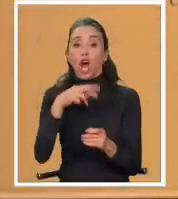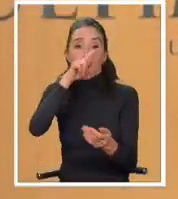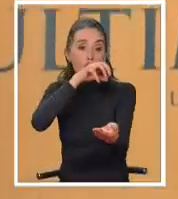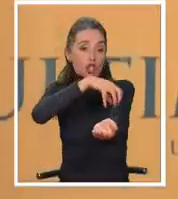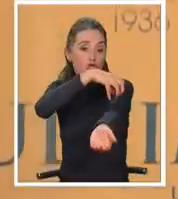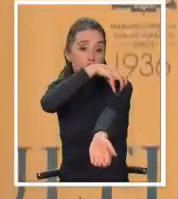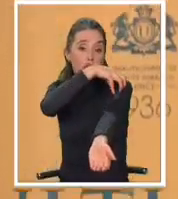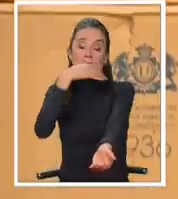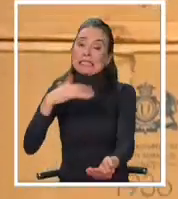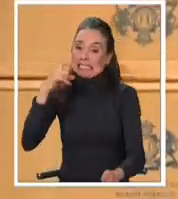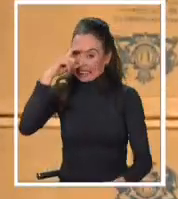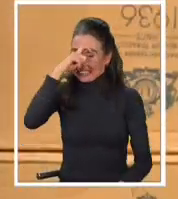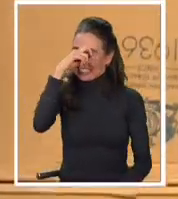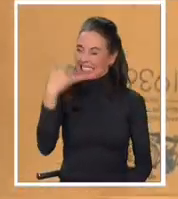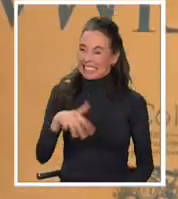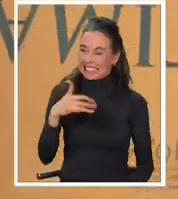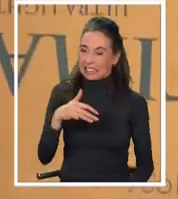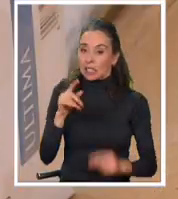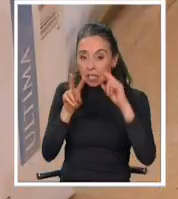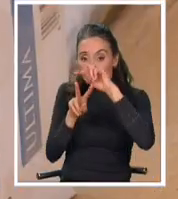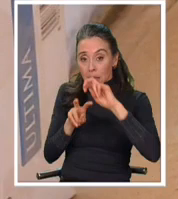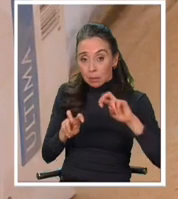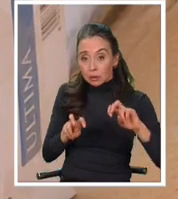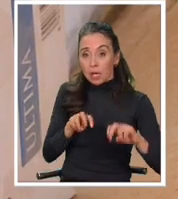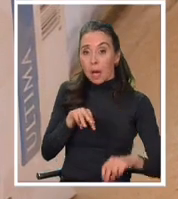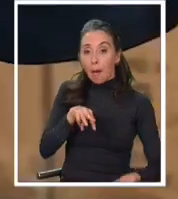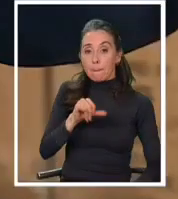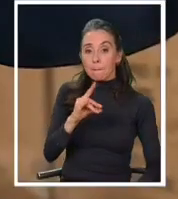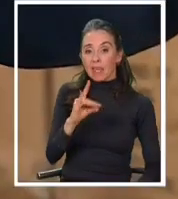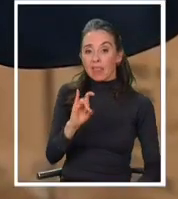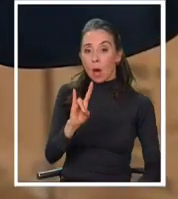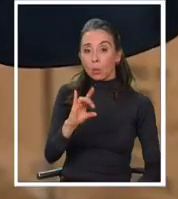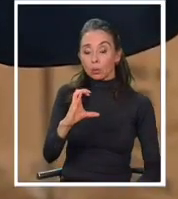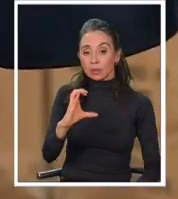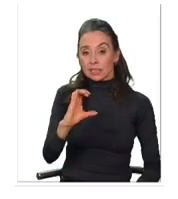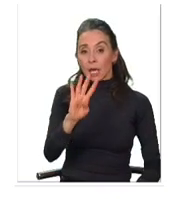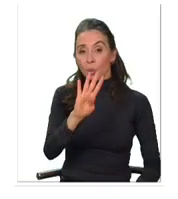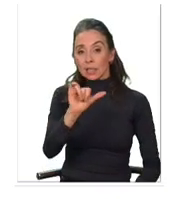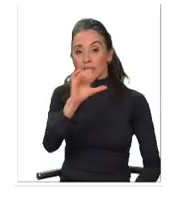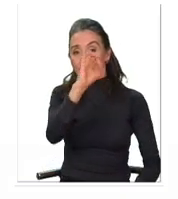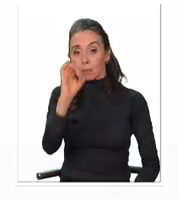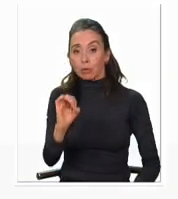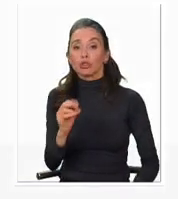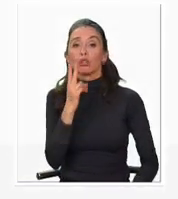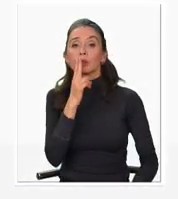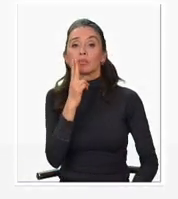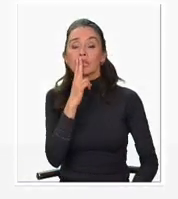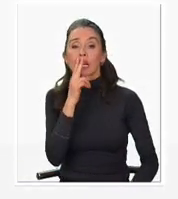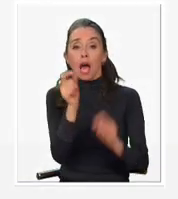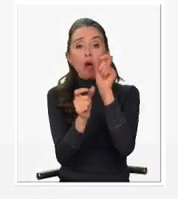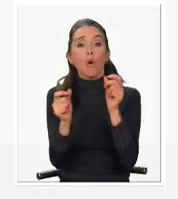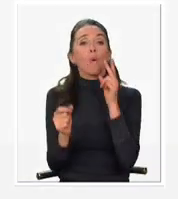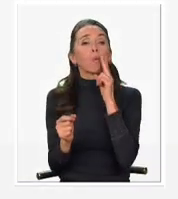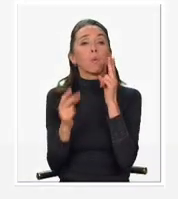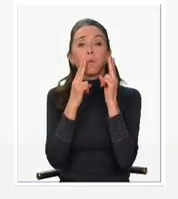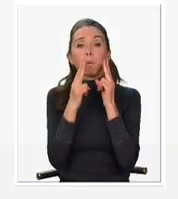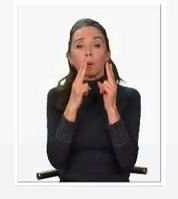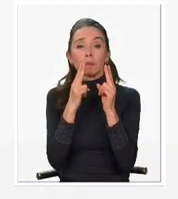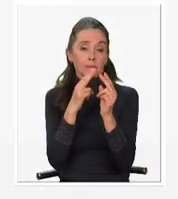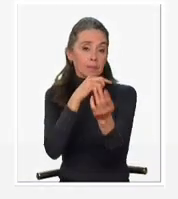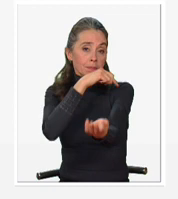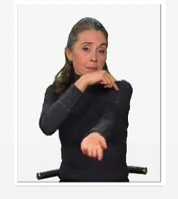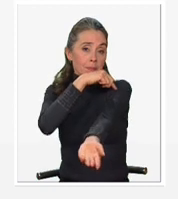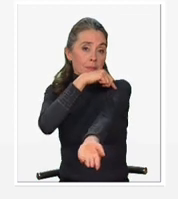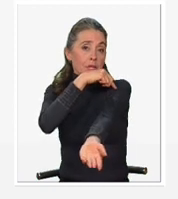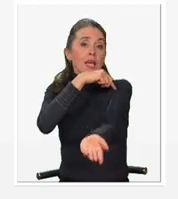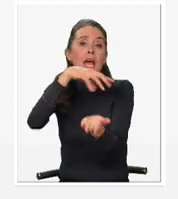de los puntos críticos. Según un estudio de Mide UC, el 46% de los cigarrillos consumidos entre las regiones de